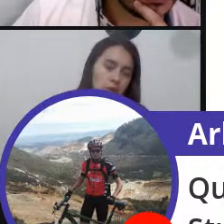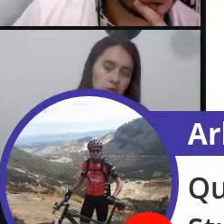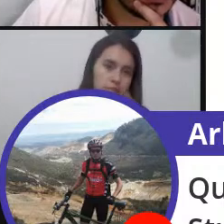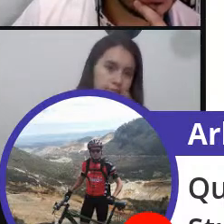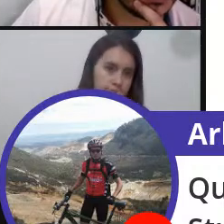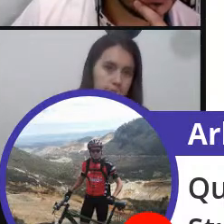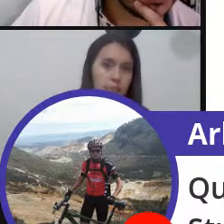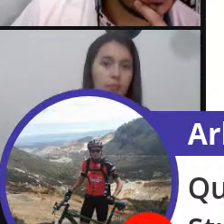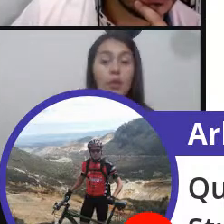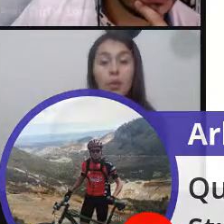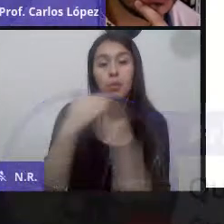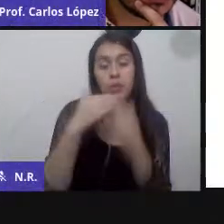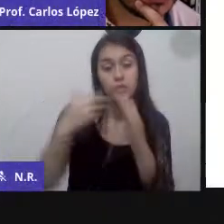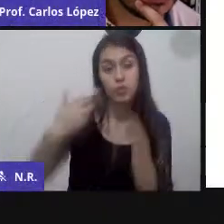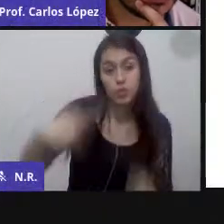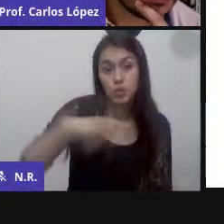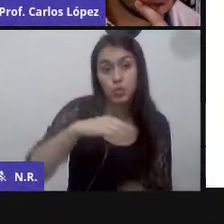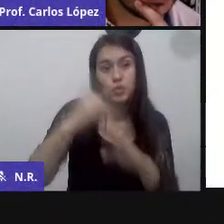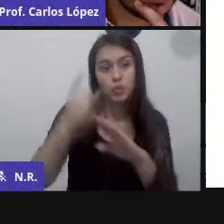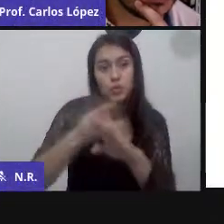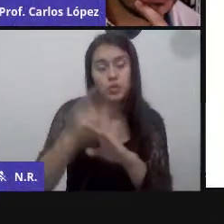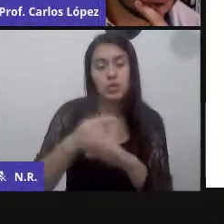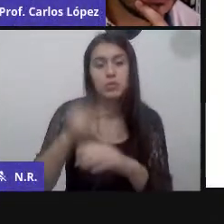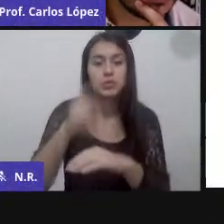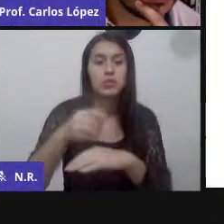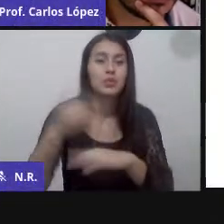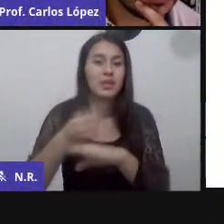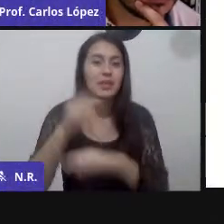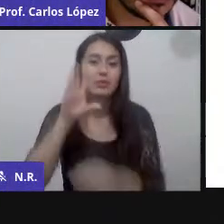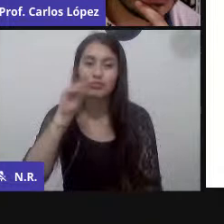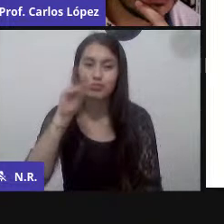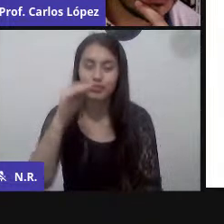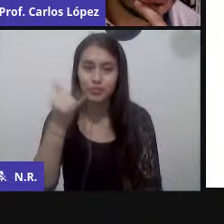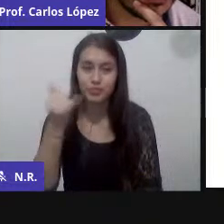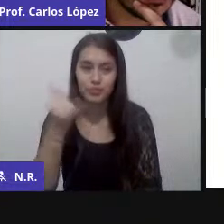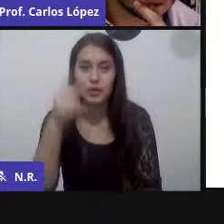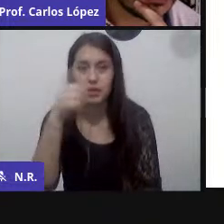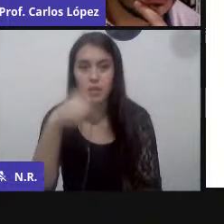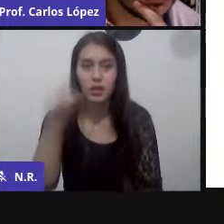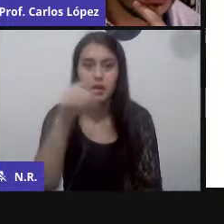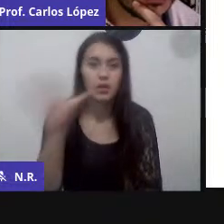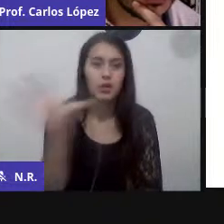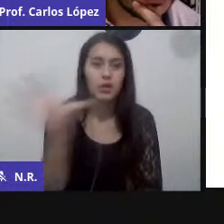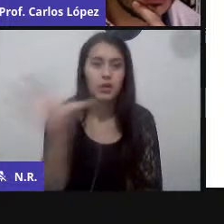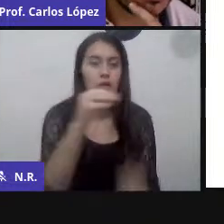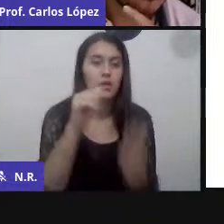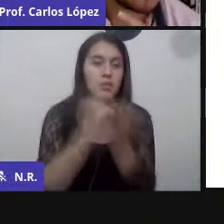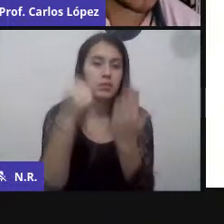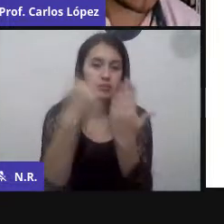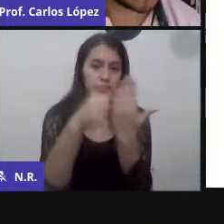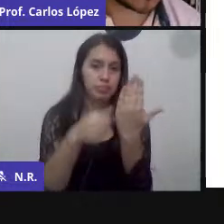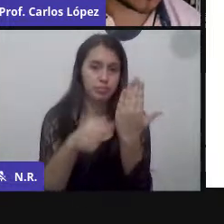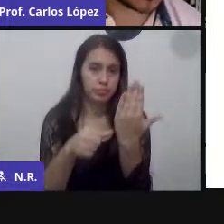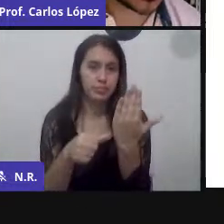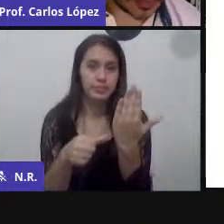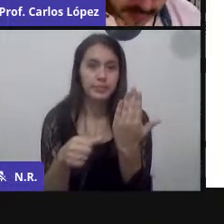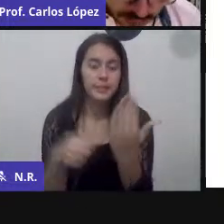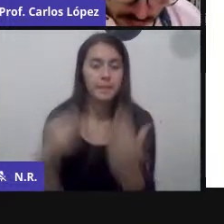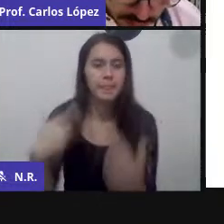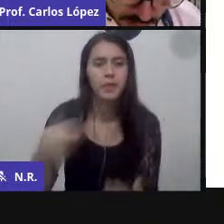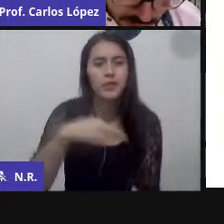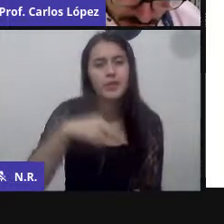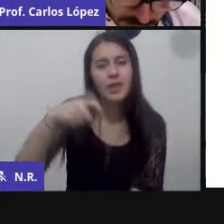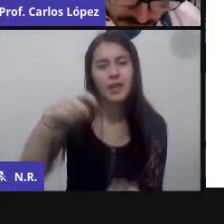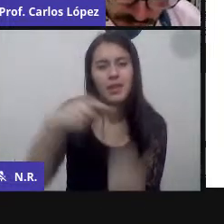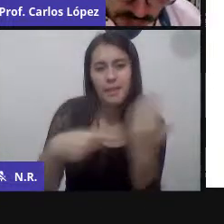estamos utilizando en StreamYard, todo va directamente a los servidores. Nosotros lo único que